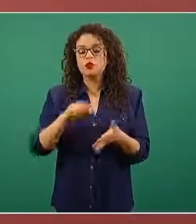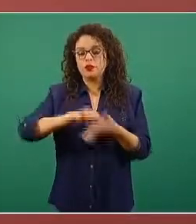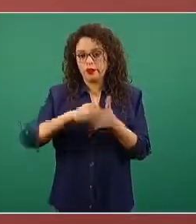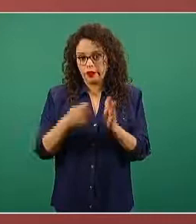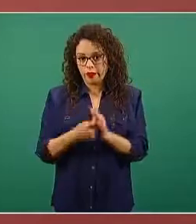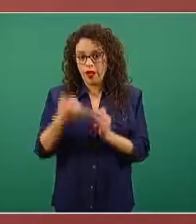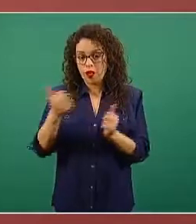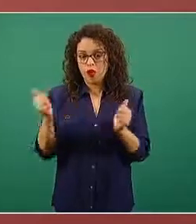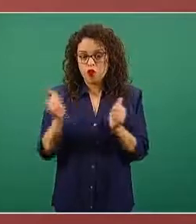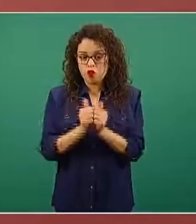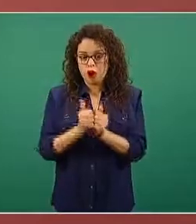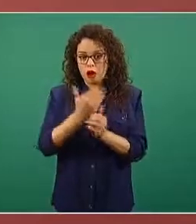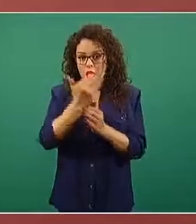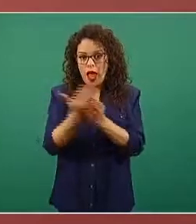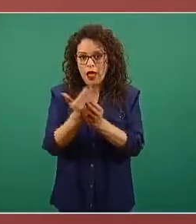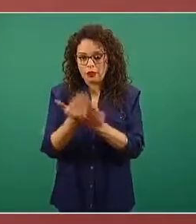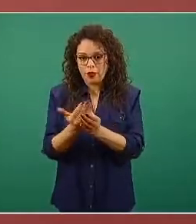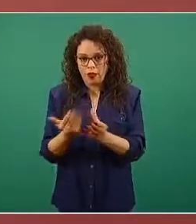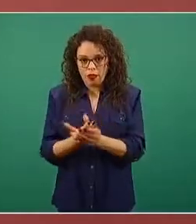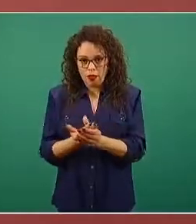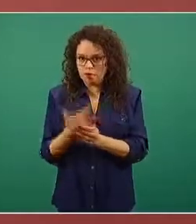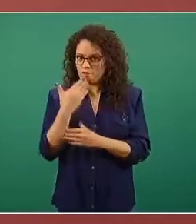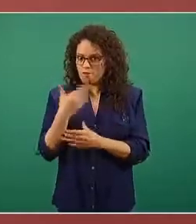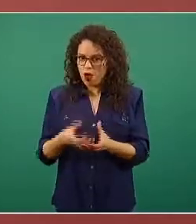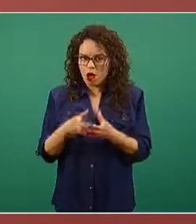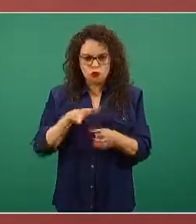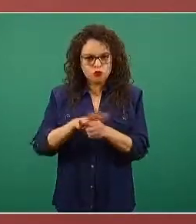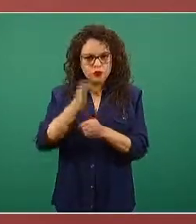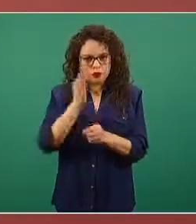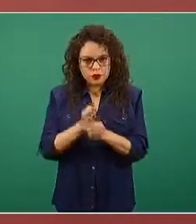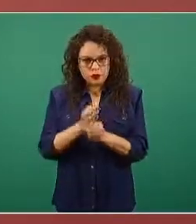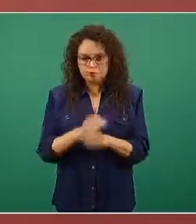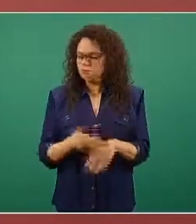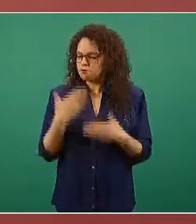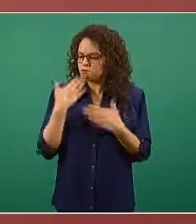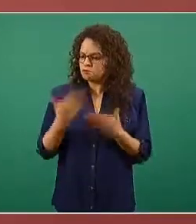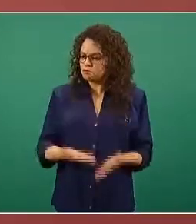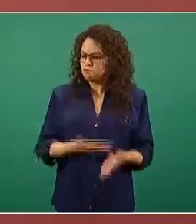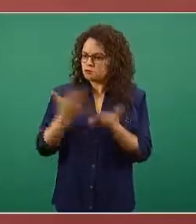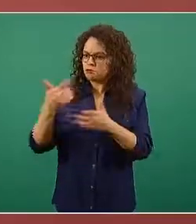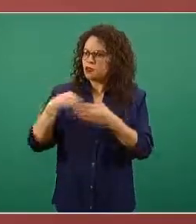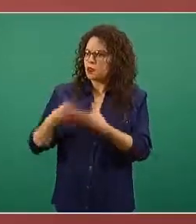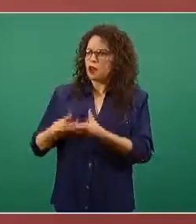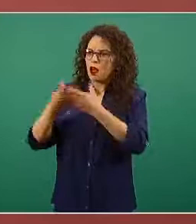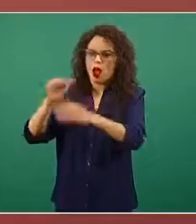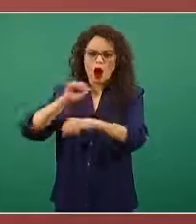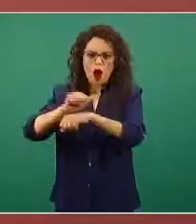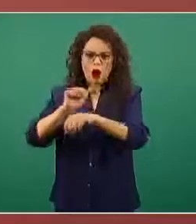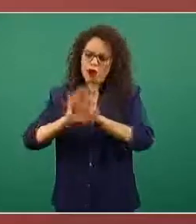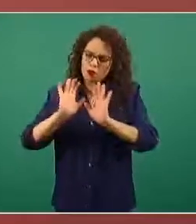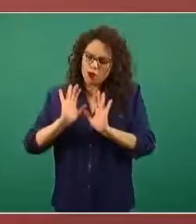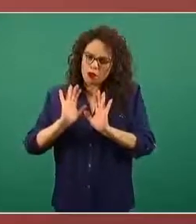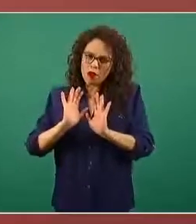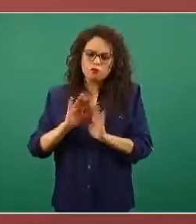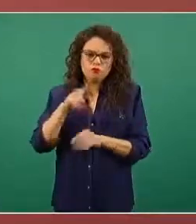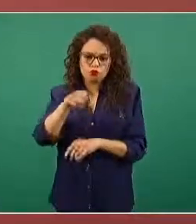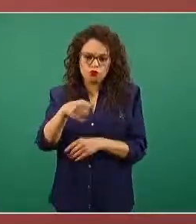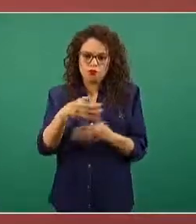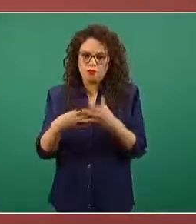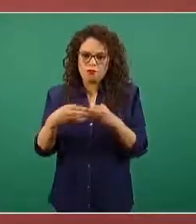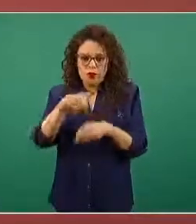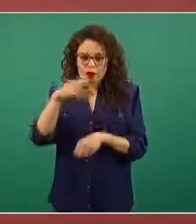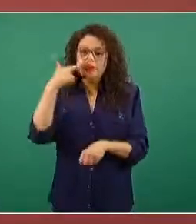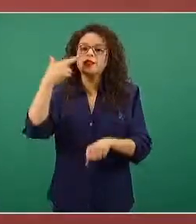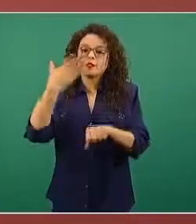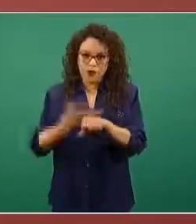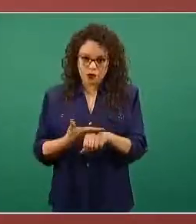Ellos con toda confianza dijeron, adelante, ya lo pasó a Argentina, lo dejamos en sus manos. Estamos ya en un momento de